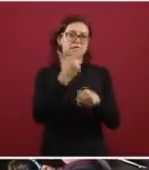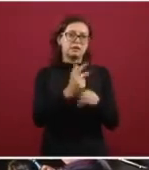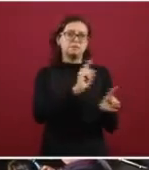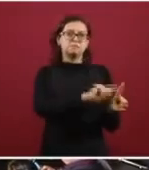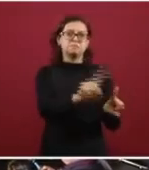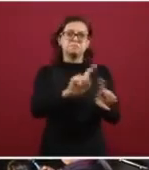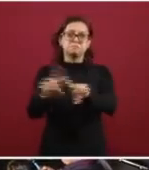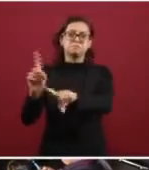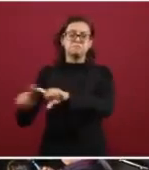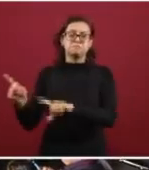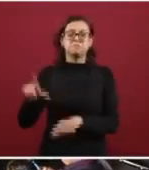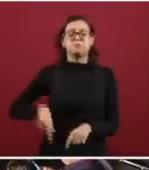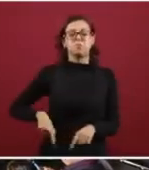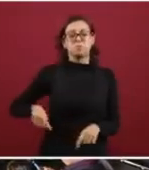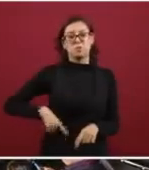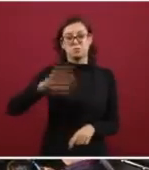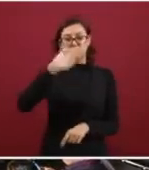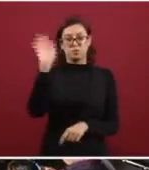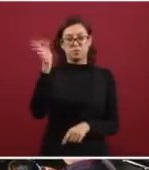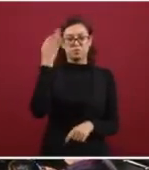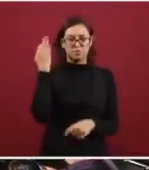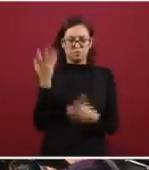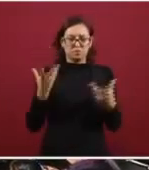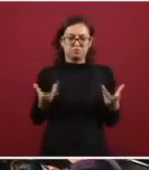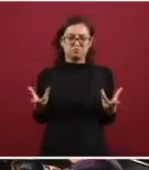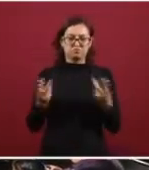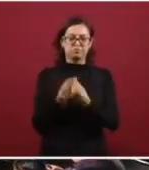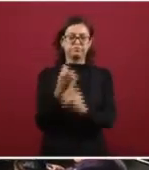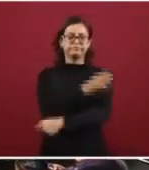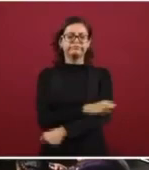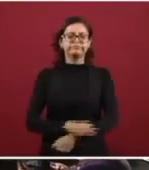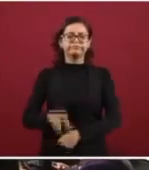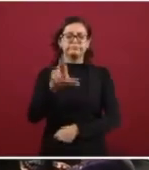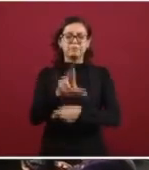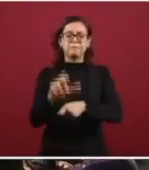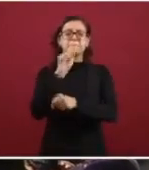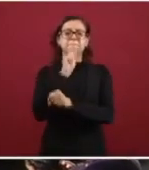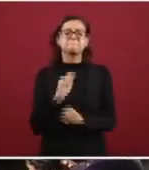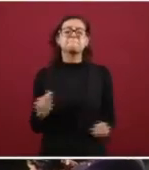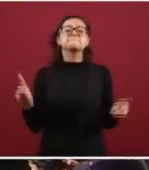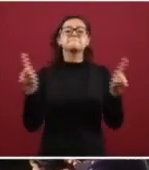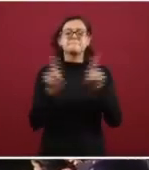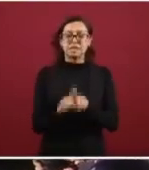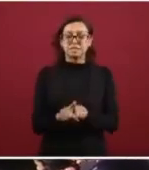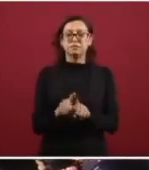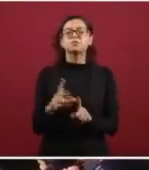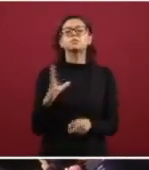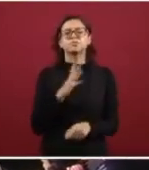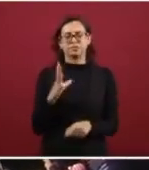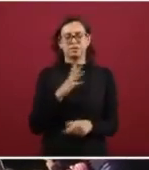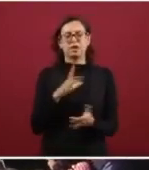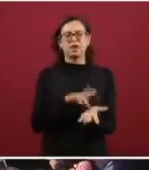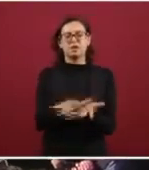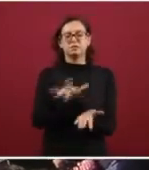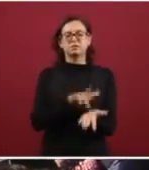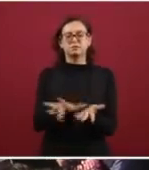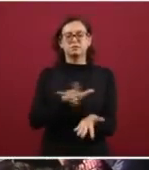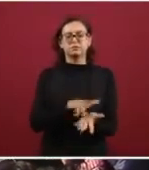y, desde luego, se cuenta con el apoyo de la